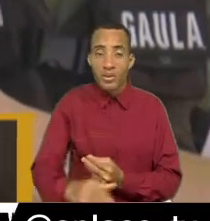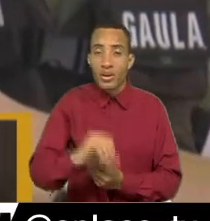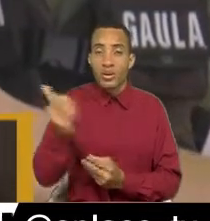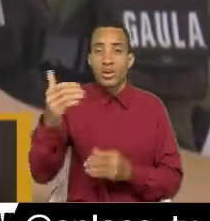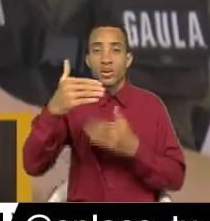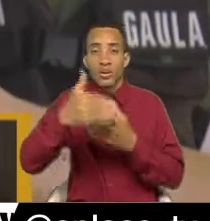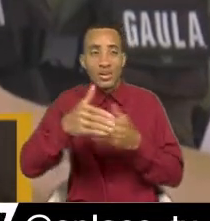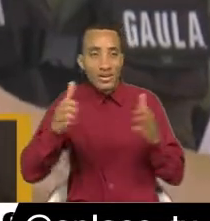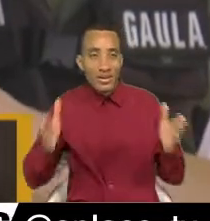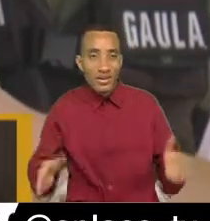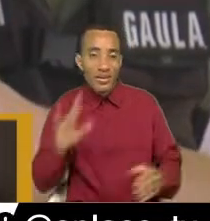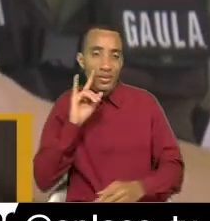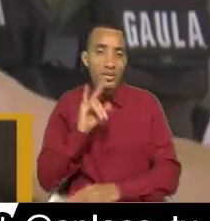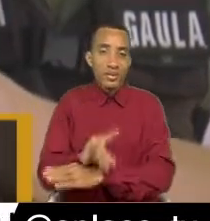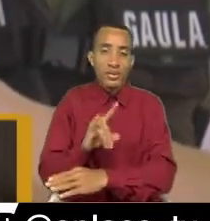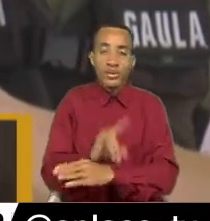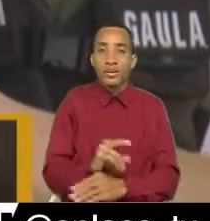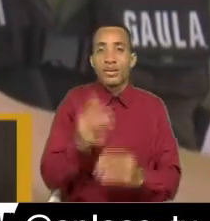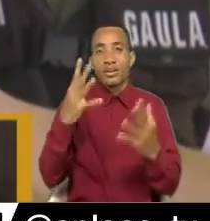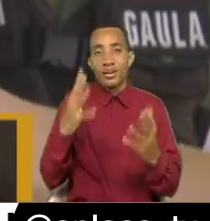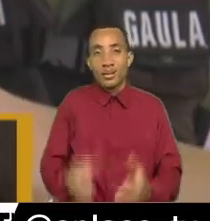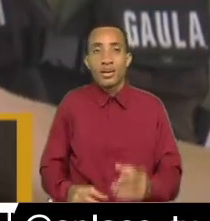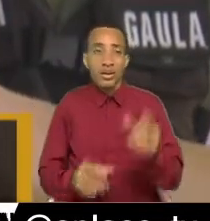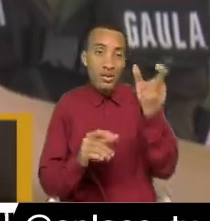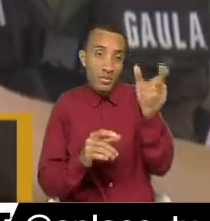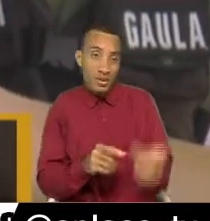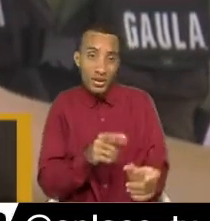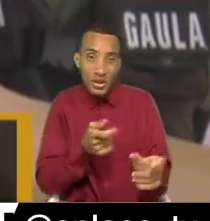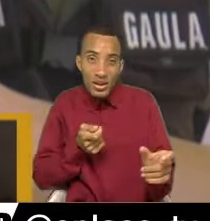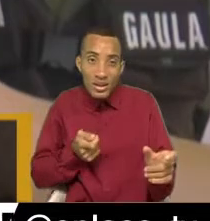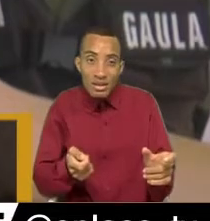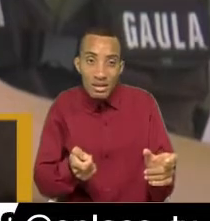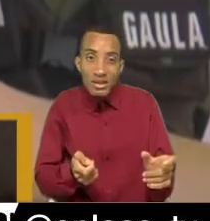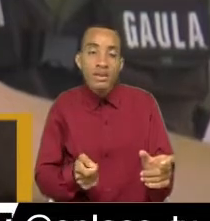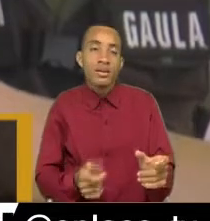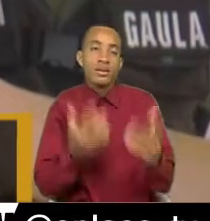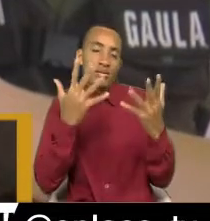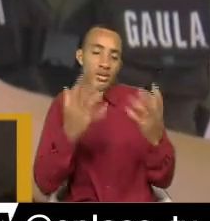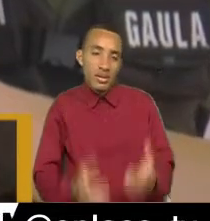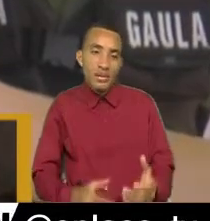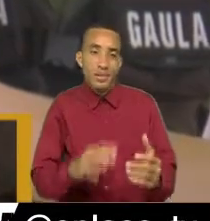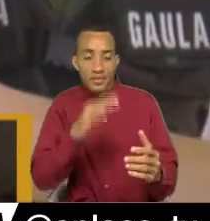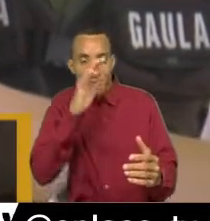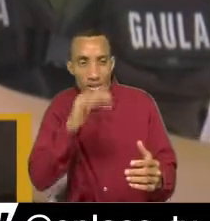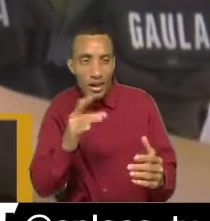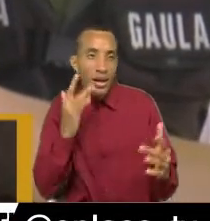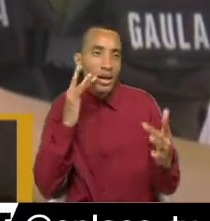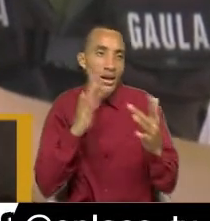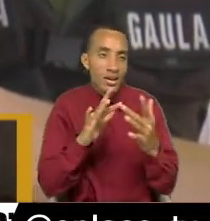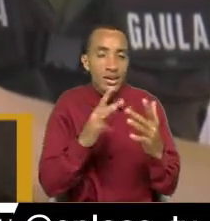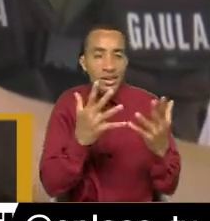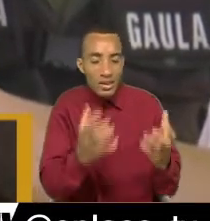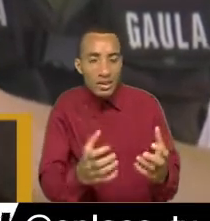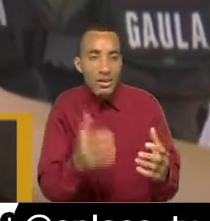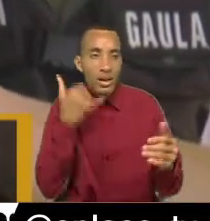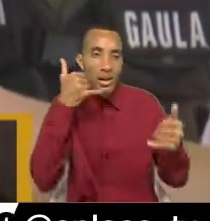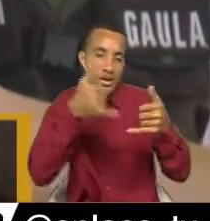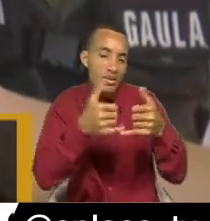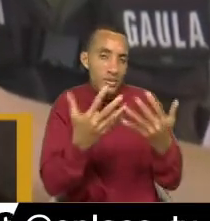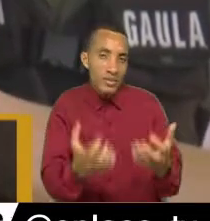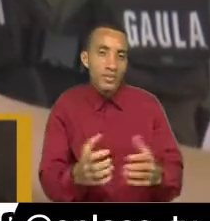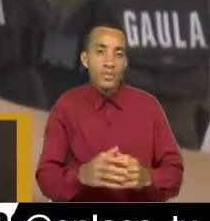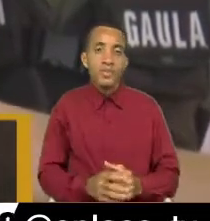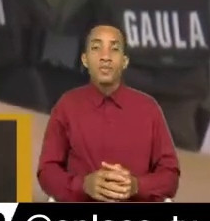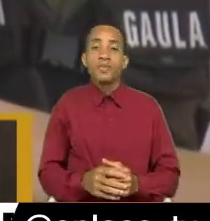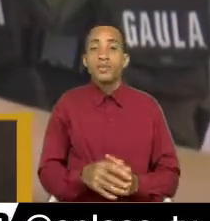está tratando de tener contacto con esta persona, el cual fue lamentablemente fue acechada por este habitante